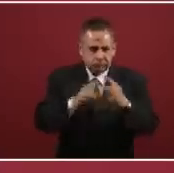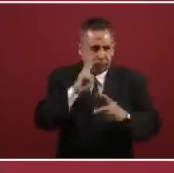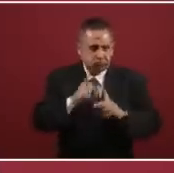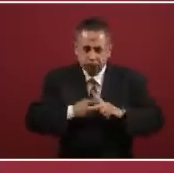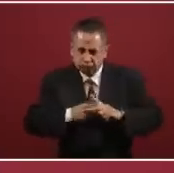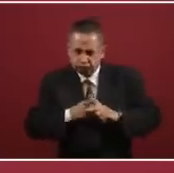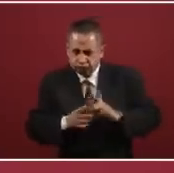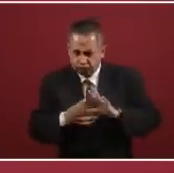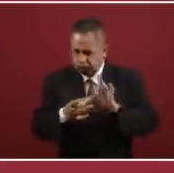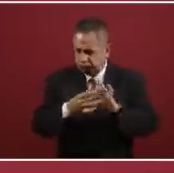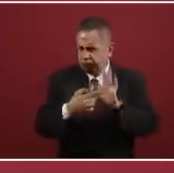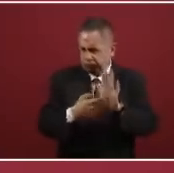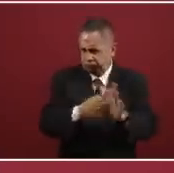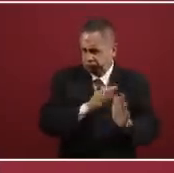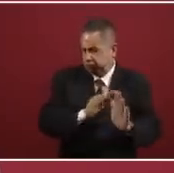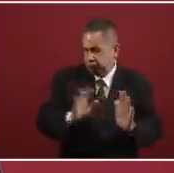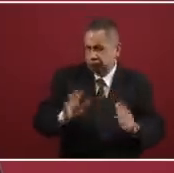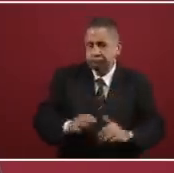cuenta